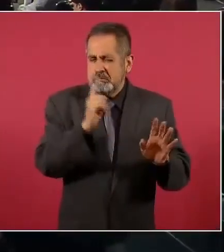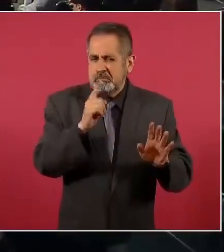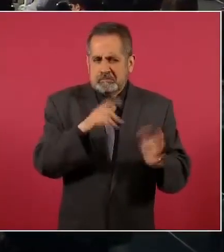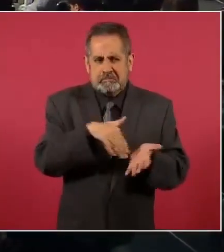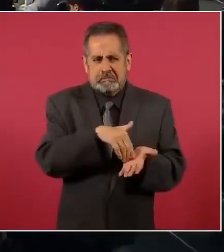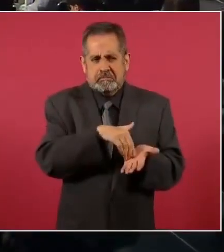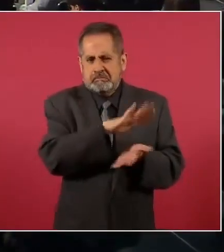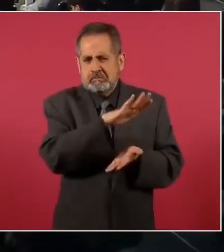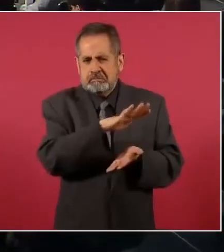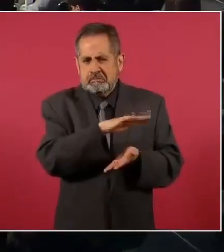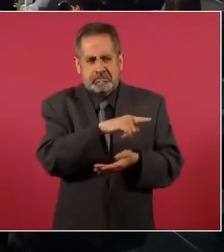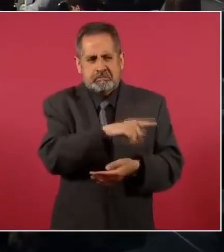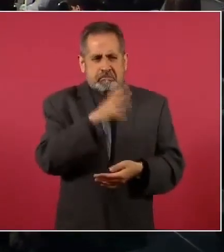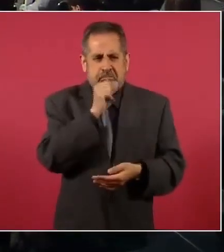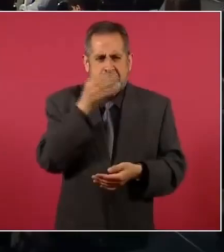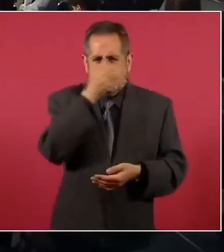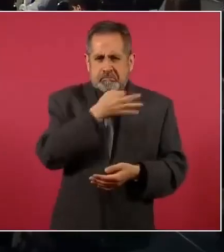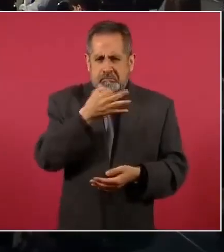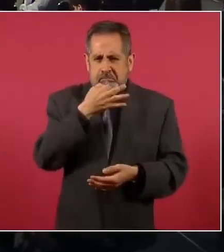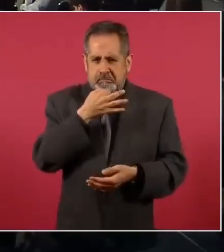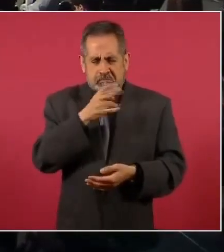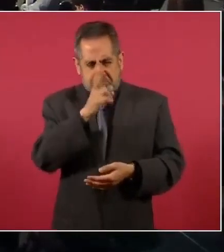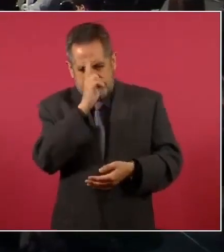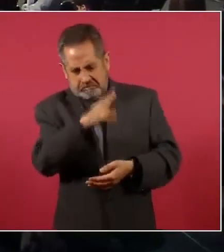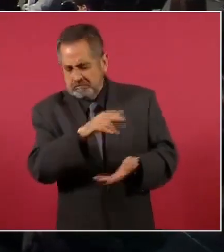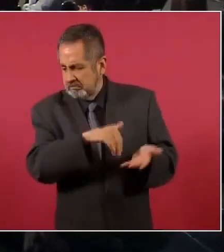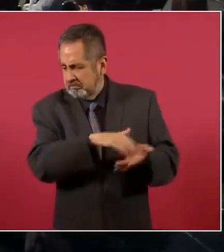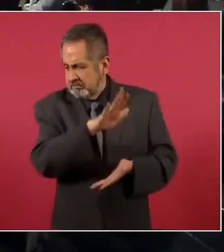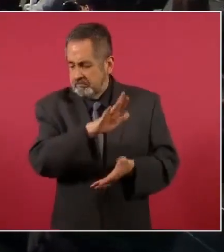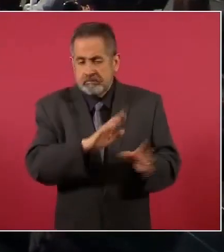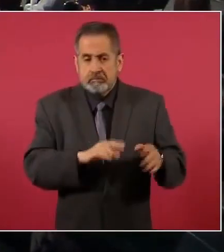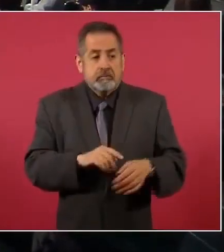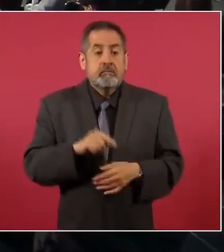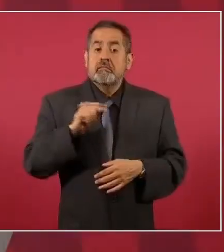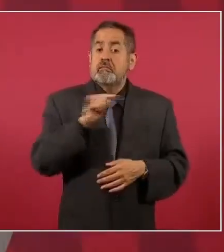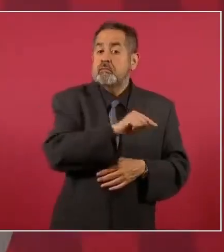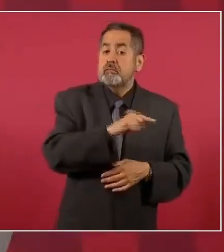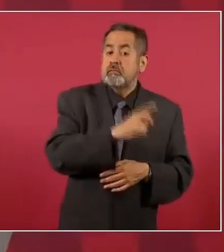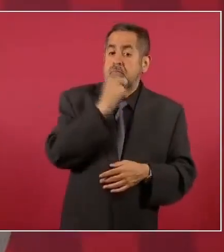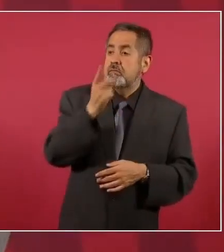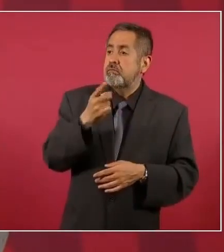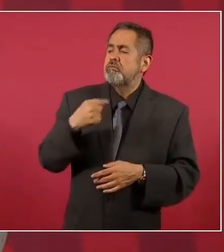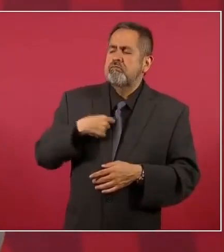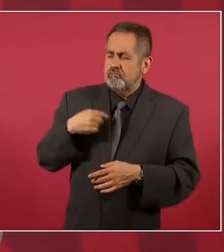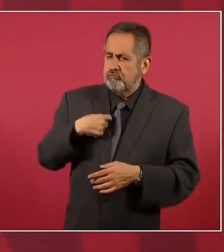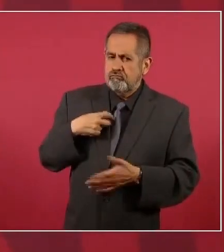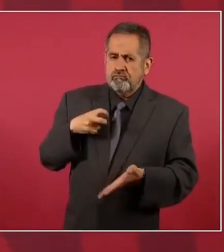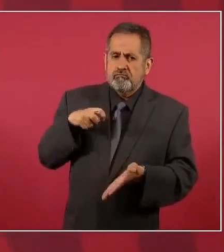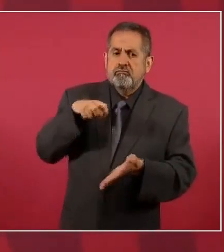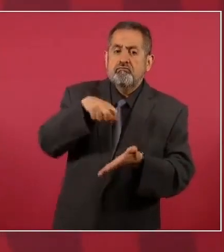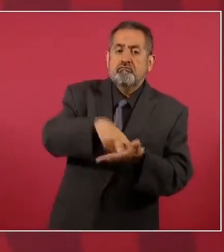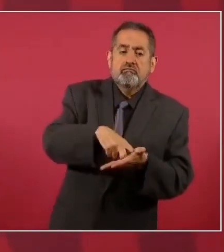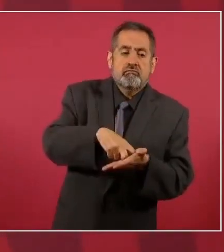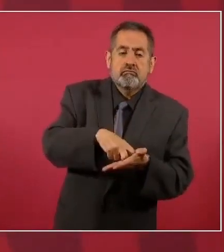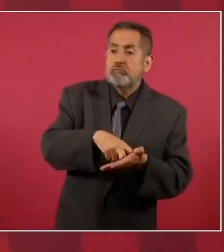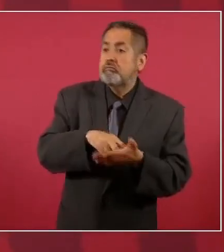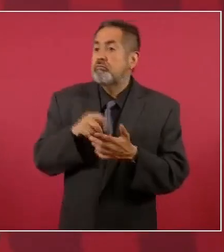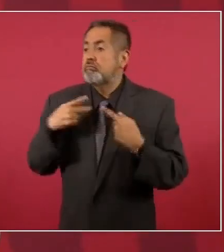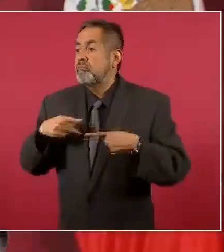excomulgado, pero decía, yo me hinco donde se hinca el